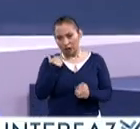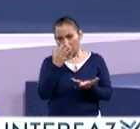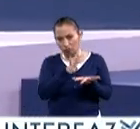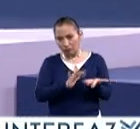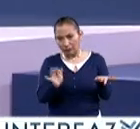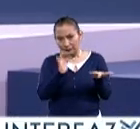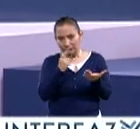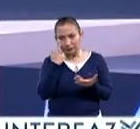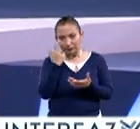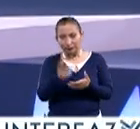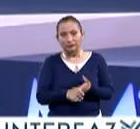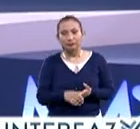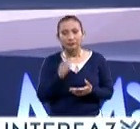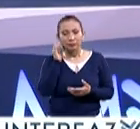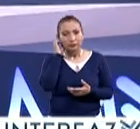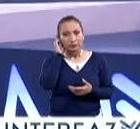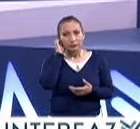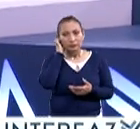Por contrario,